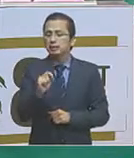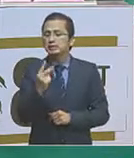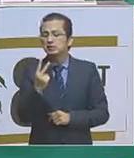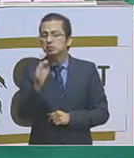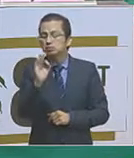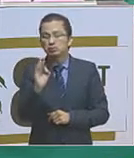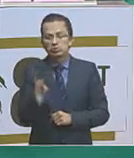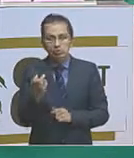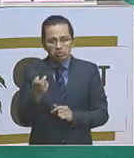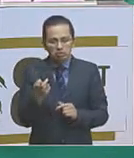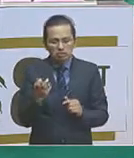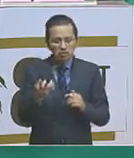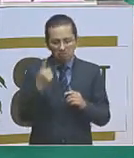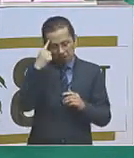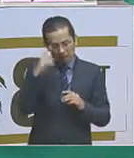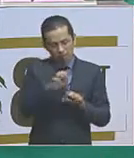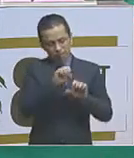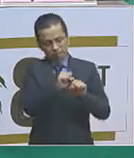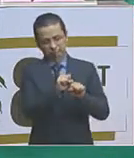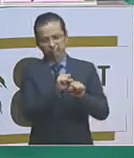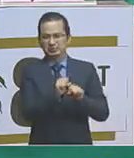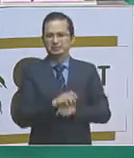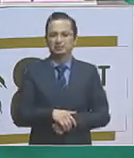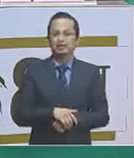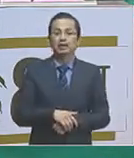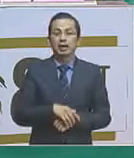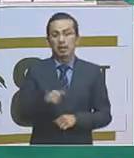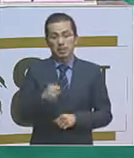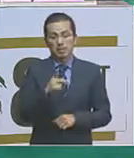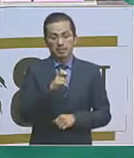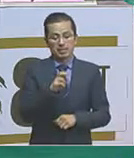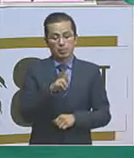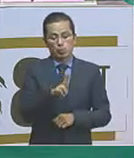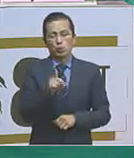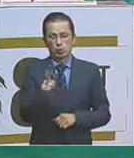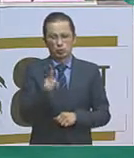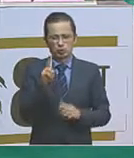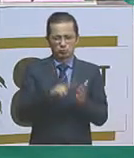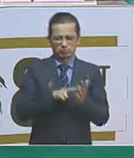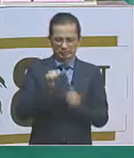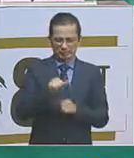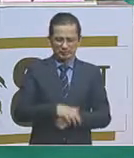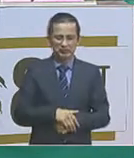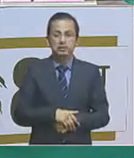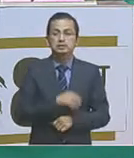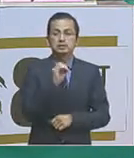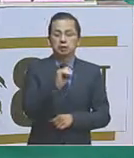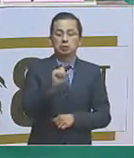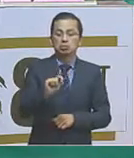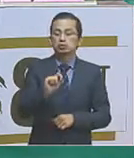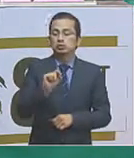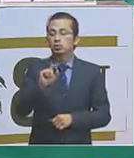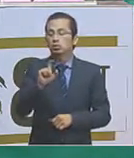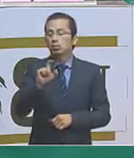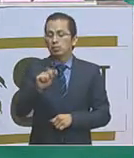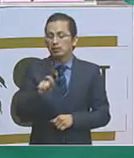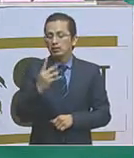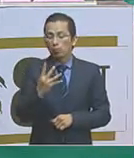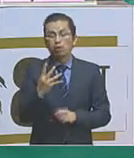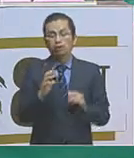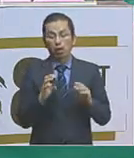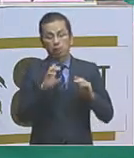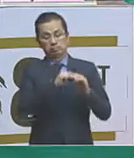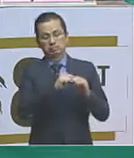lugar la segunda vuelta presidencial del perú en el 2016 con 0.24 por ciento de margen